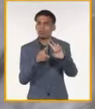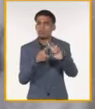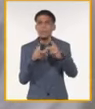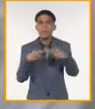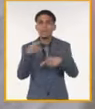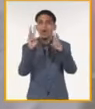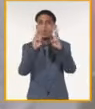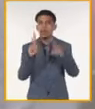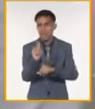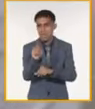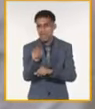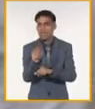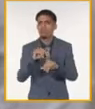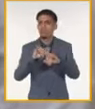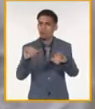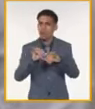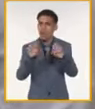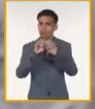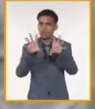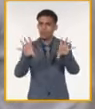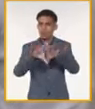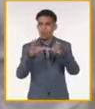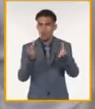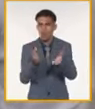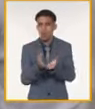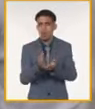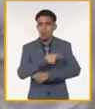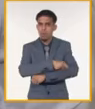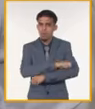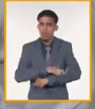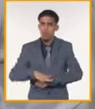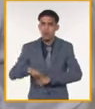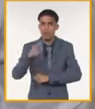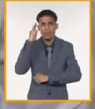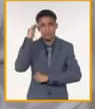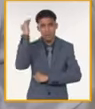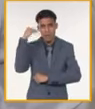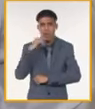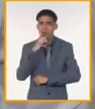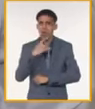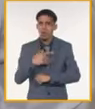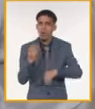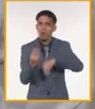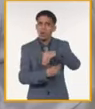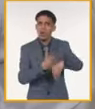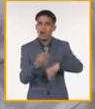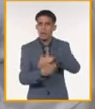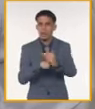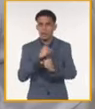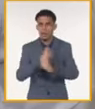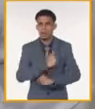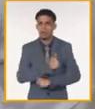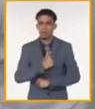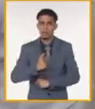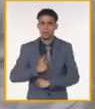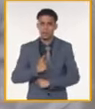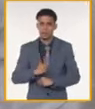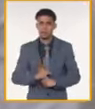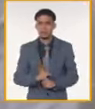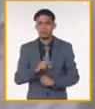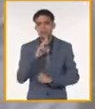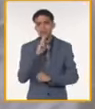y medios que adversan al al Estado cubano que se trata de una Cruzada contra las formas de gestión no estatales qué